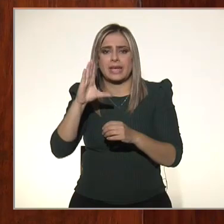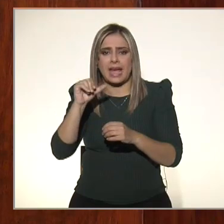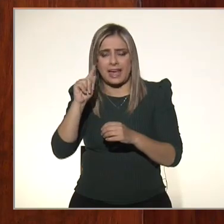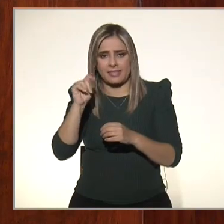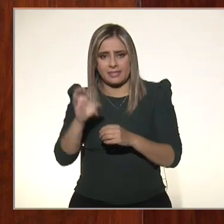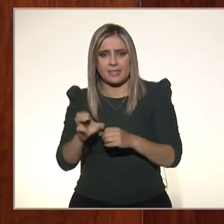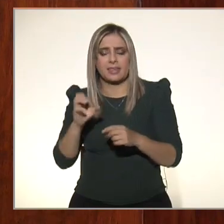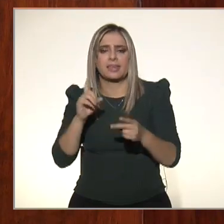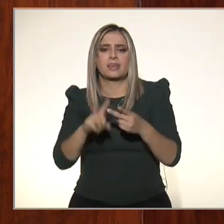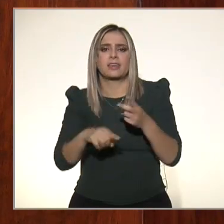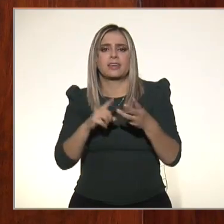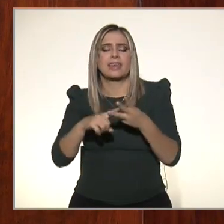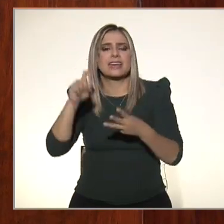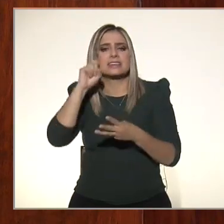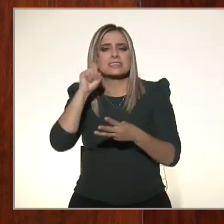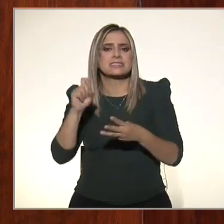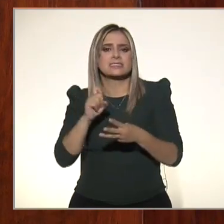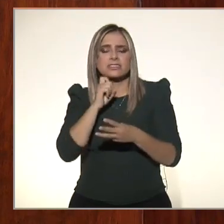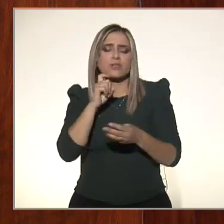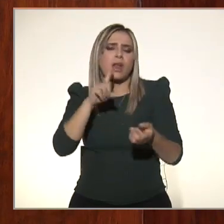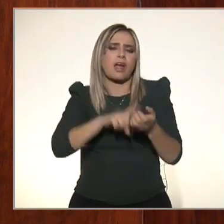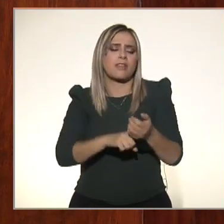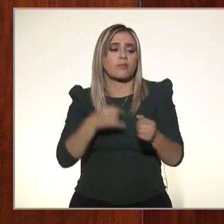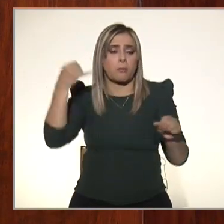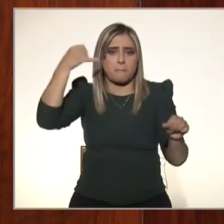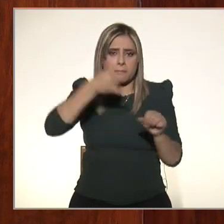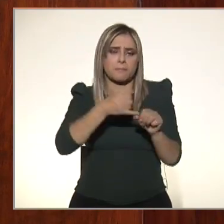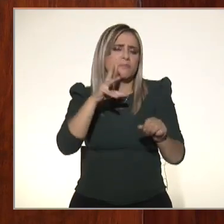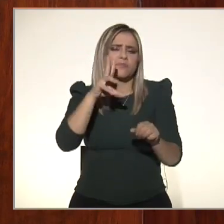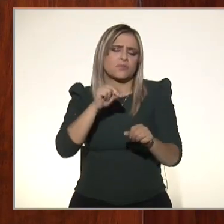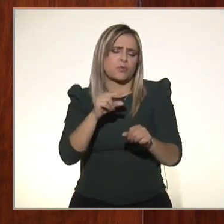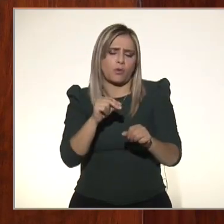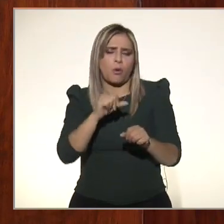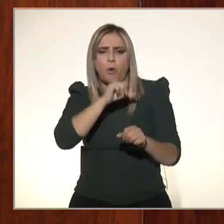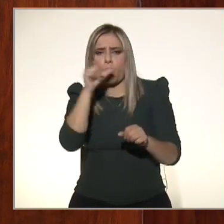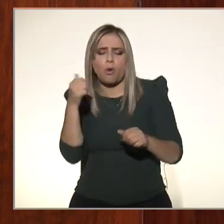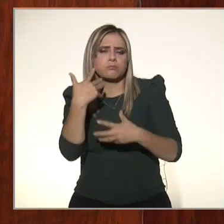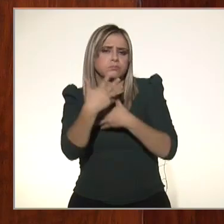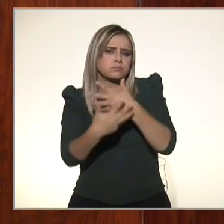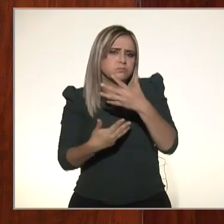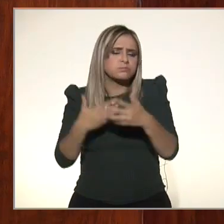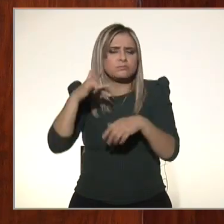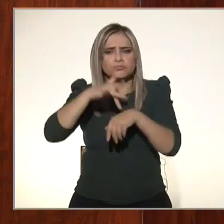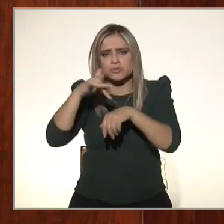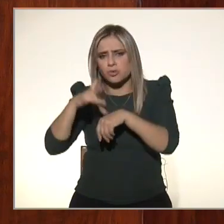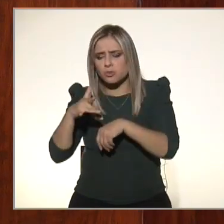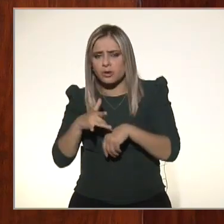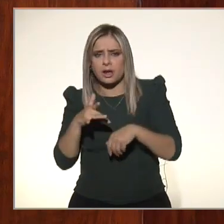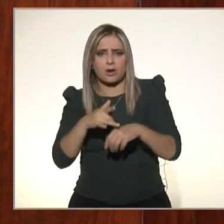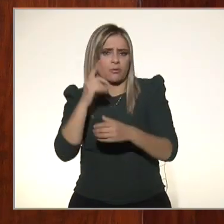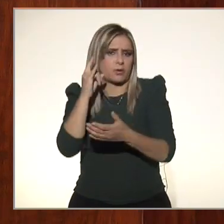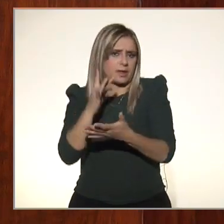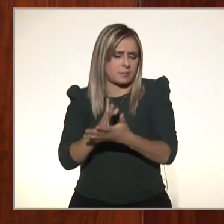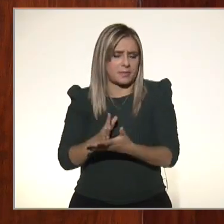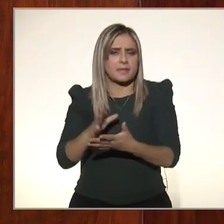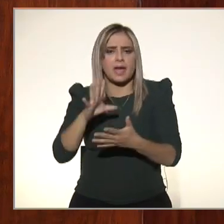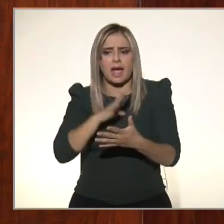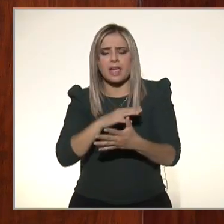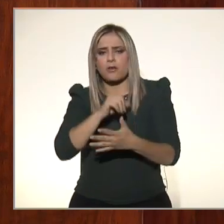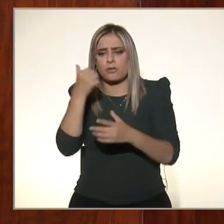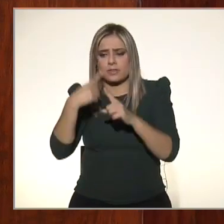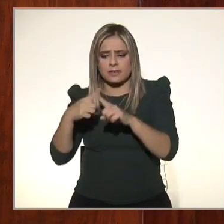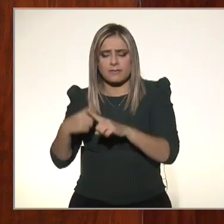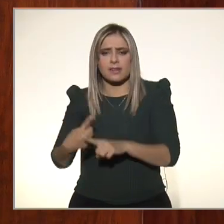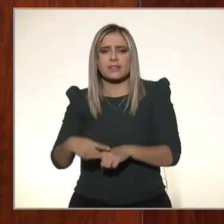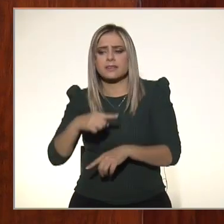también con prácticas sexuales no penetrativas, es decir, hay una gama de alternativas, digamos, para los